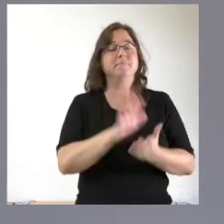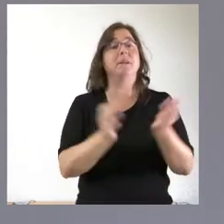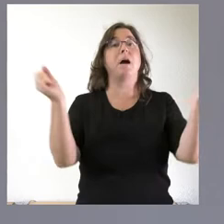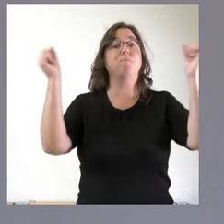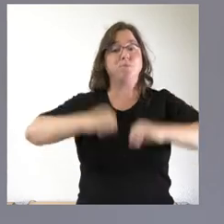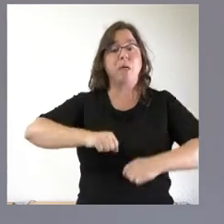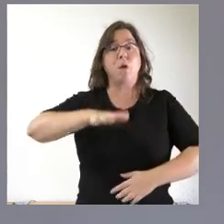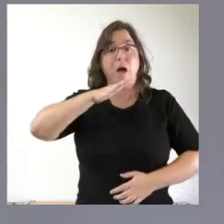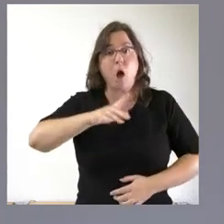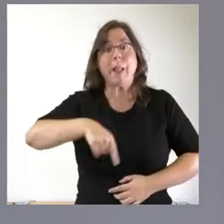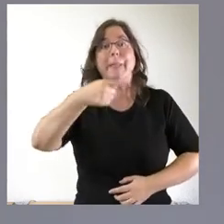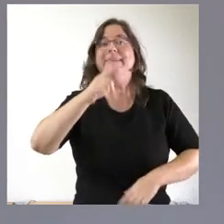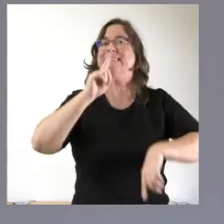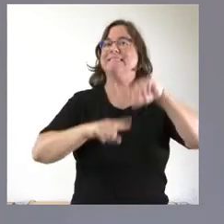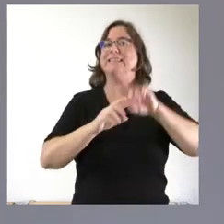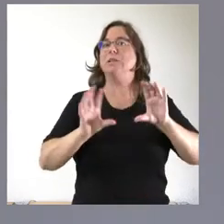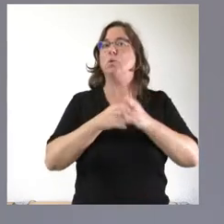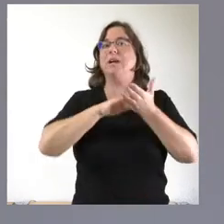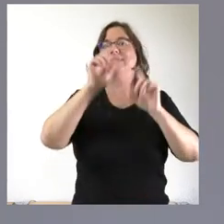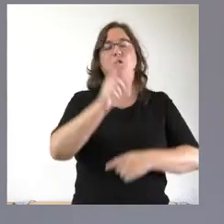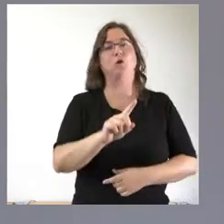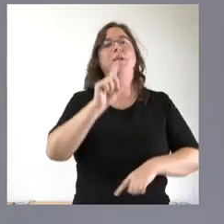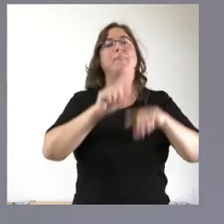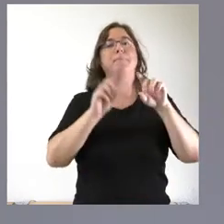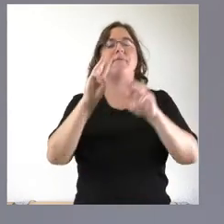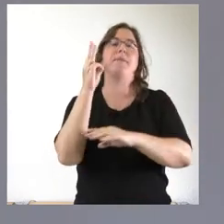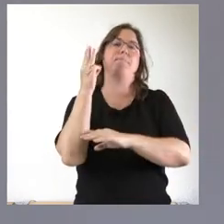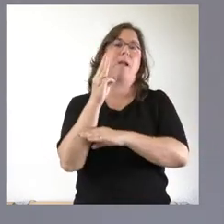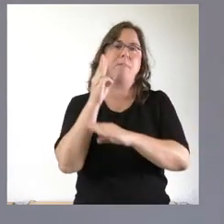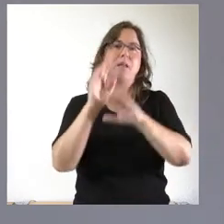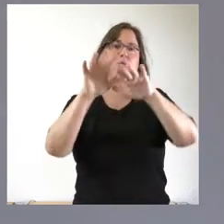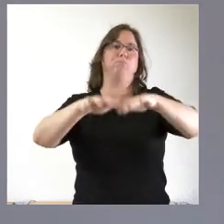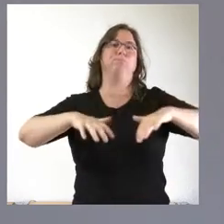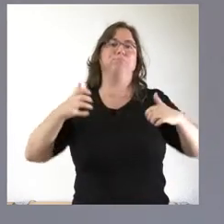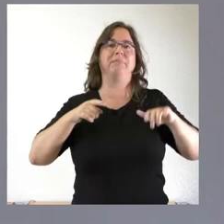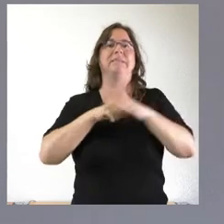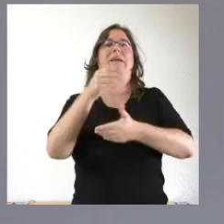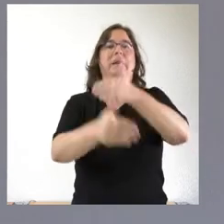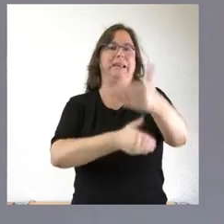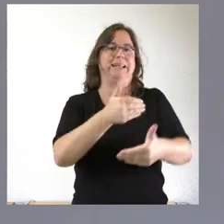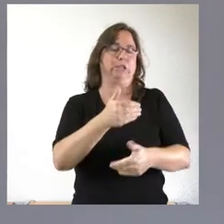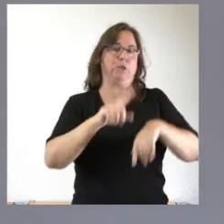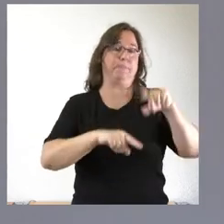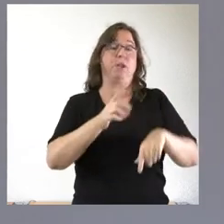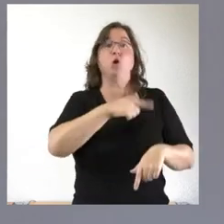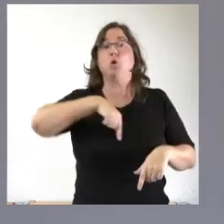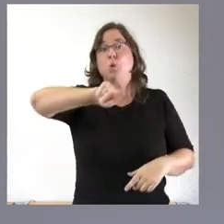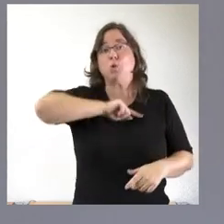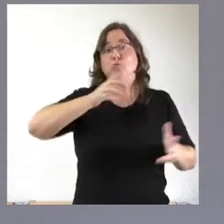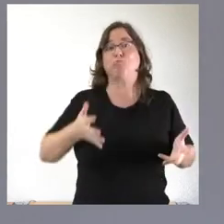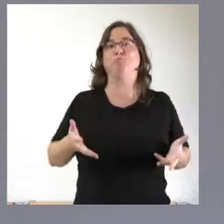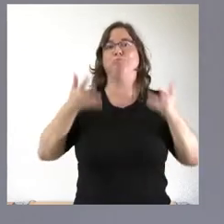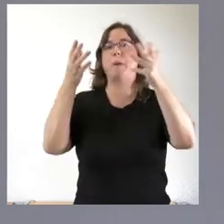u otro ya no depende de la Junta de Castilla y León, depende del Parlamento, del trámite parlamentario y, por tanto, lo que nosotros estamos es a disposición